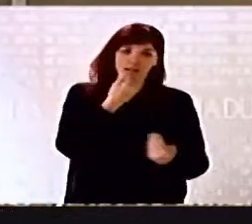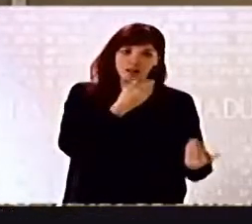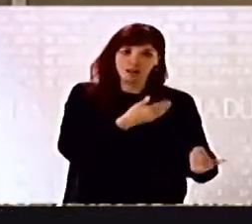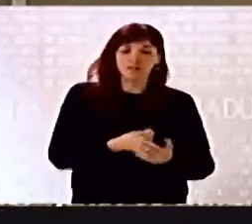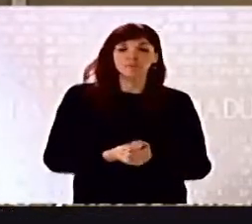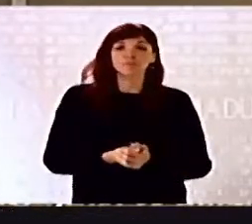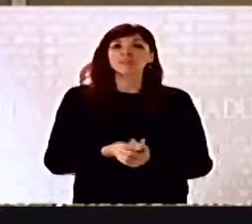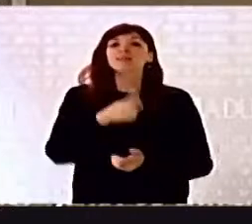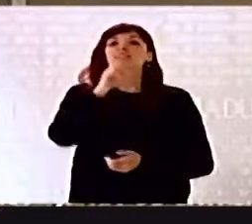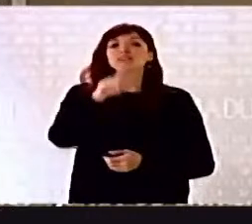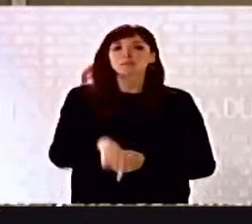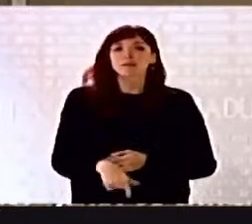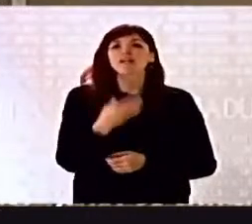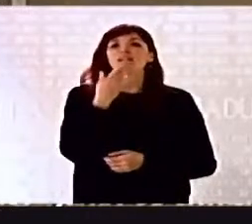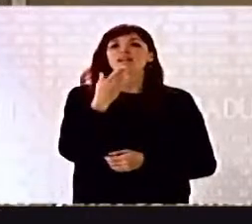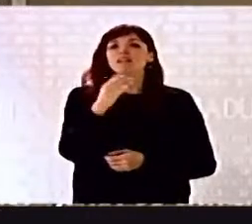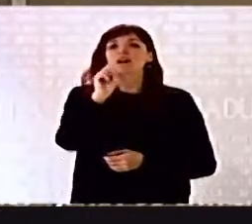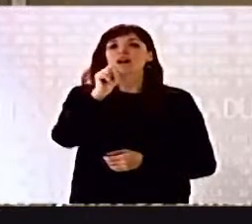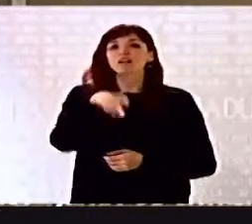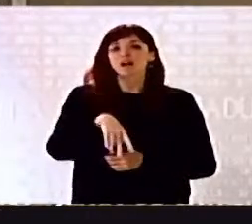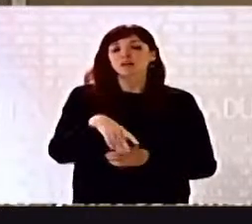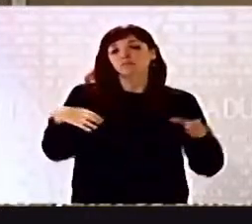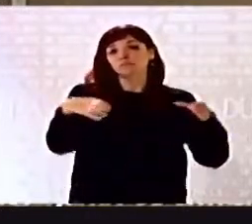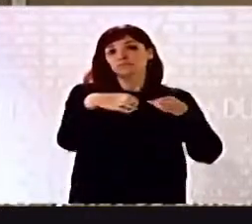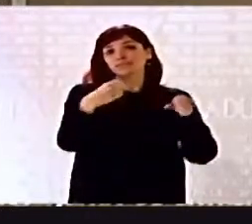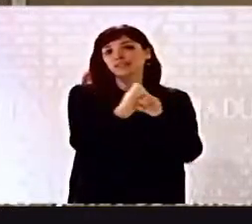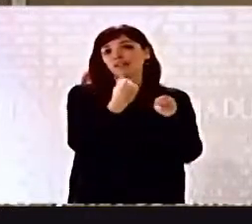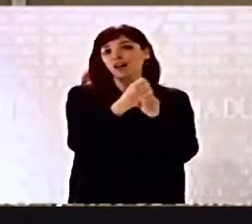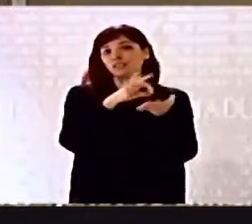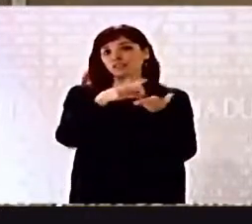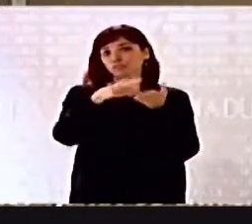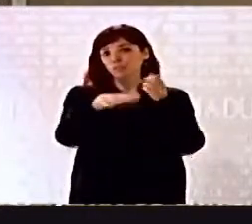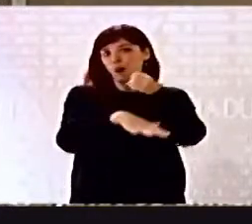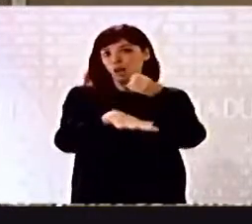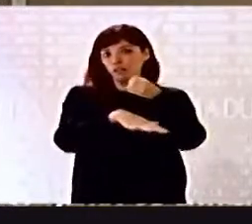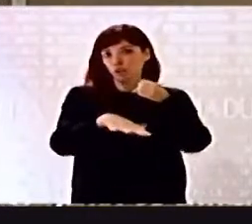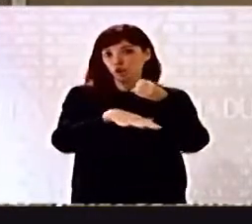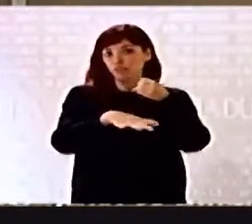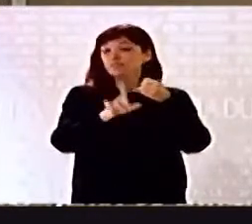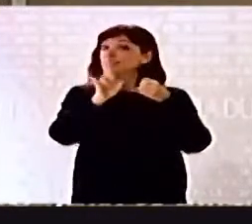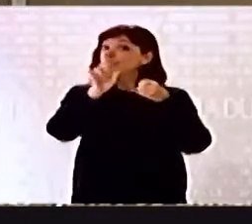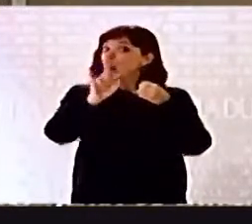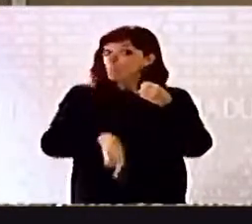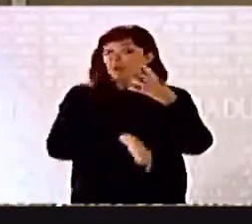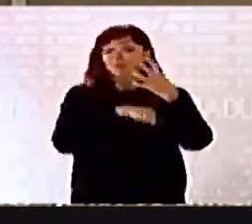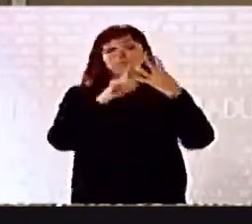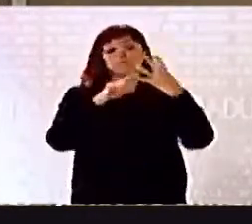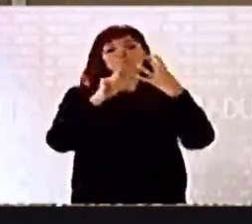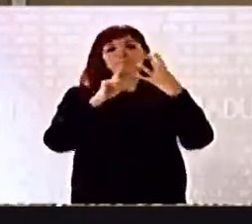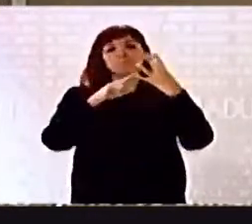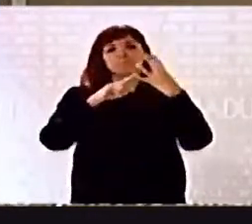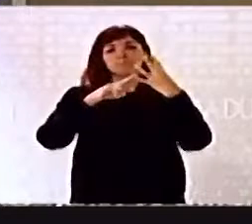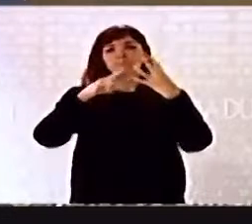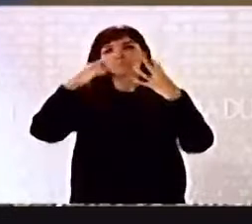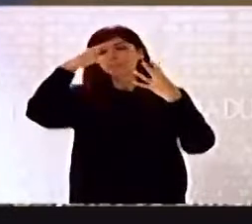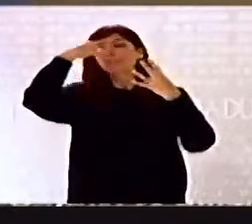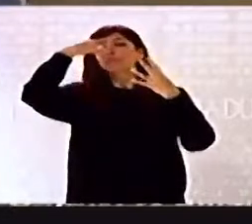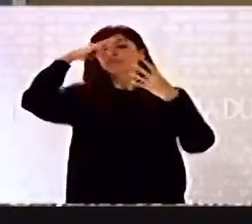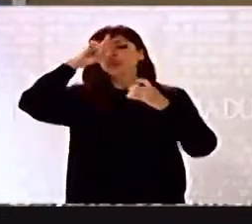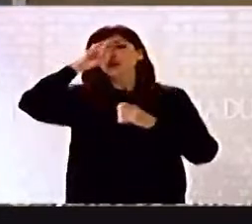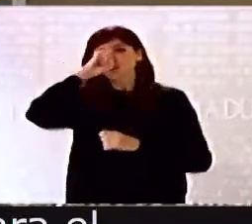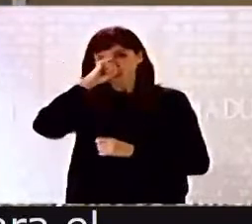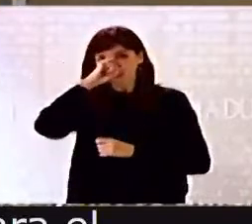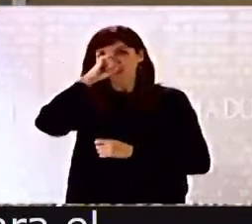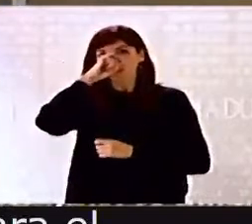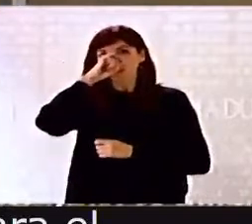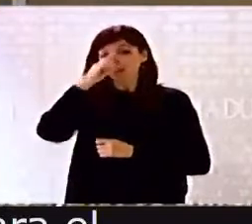los trabajadores esenciales. Quiero tener un recuerdo especial también para el integrante del Plan Infoes